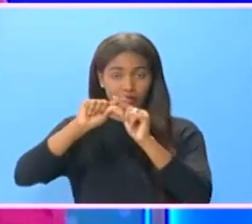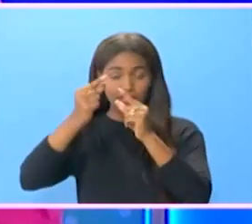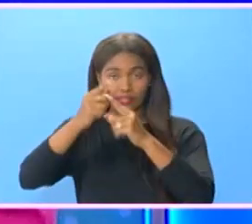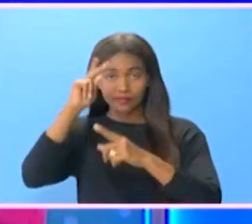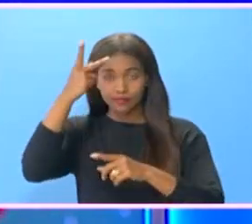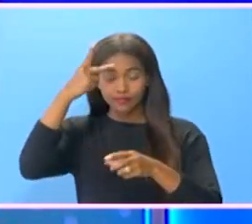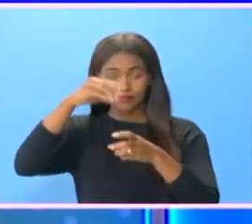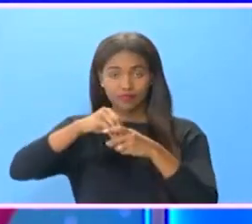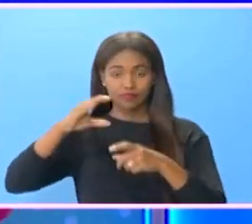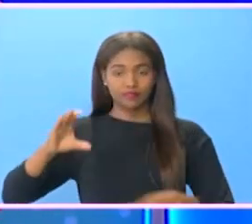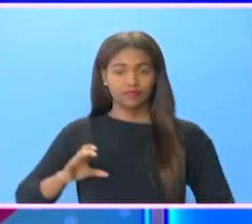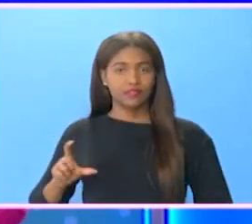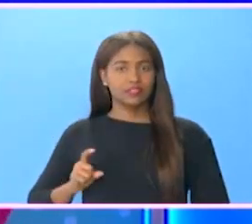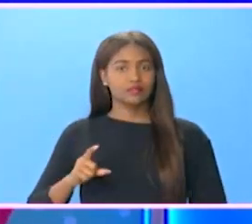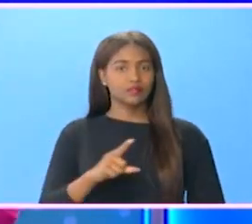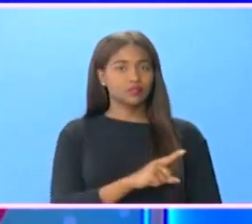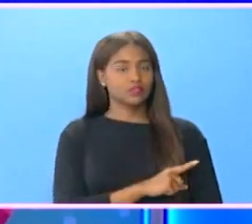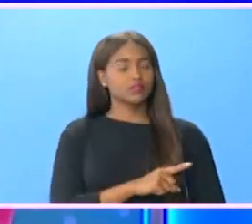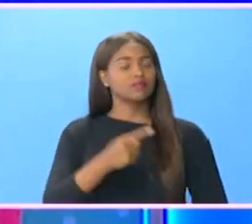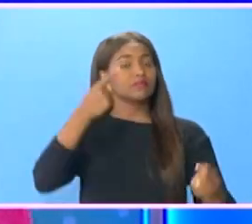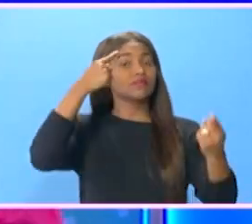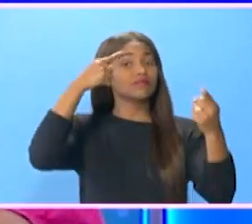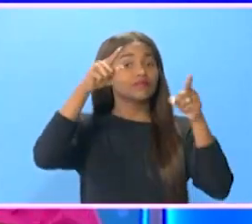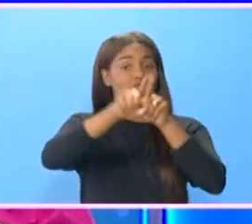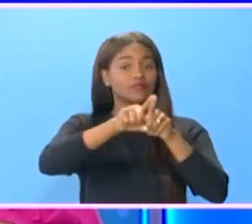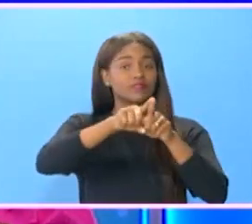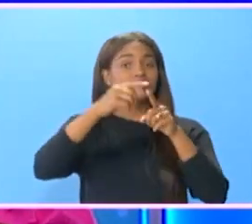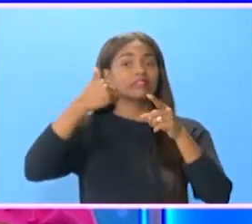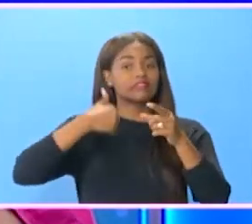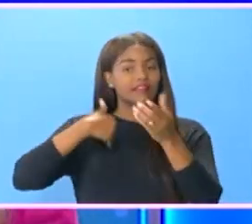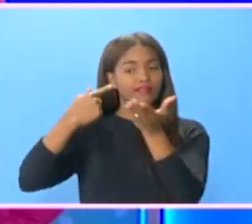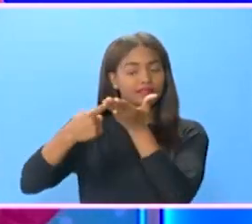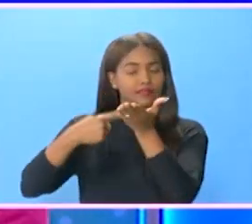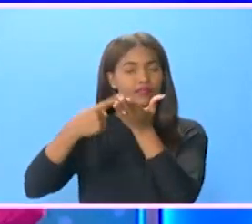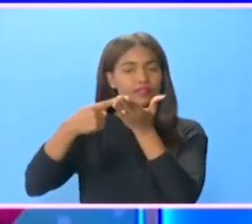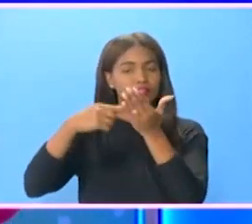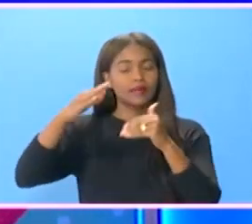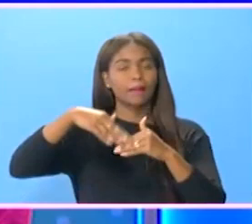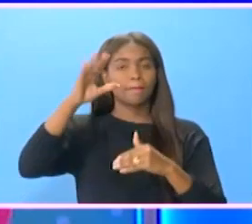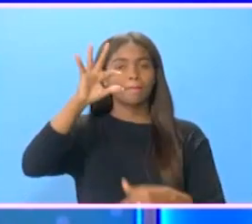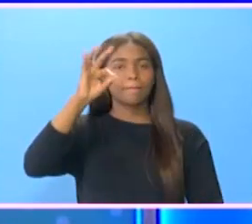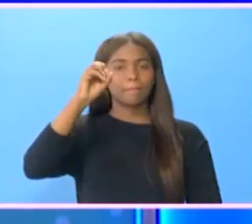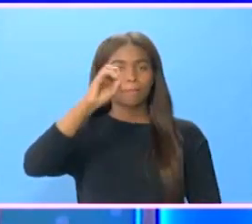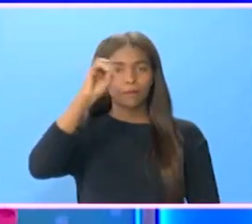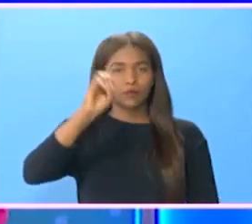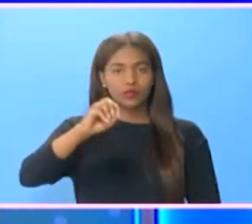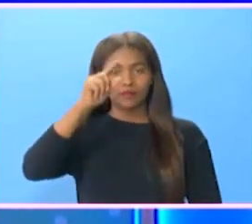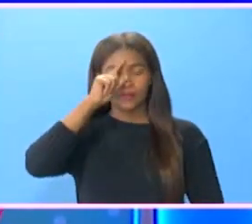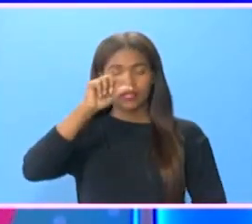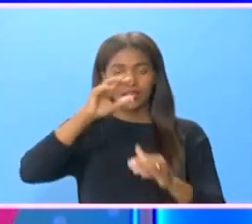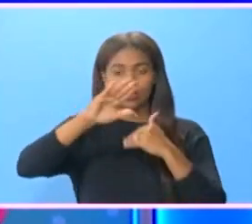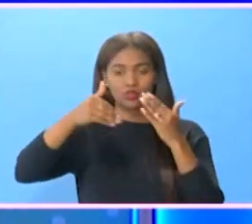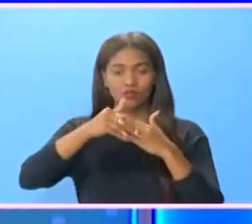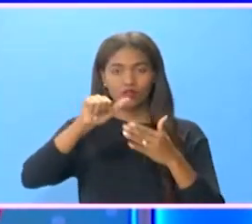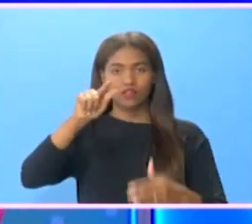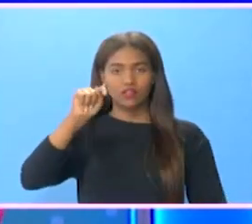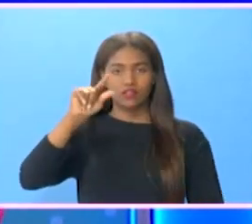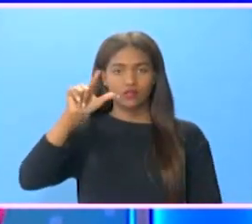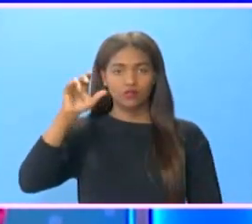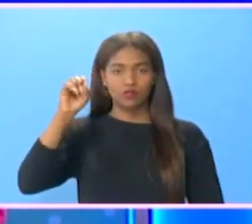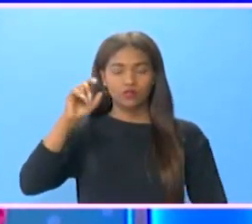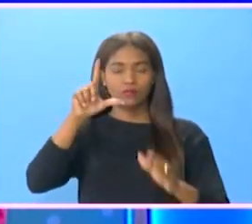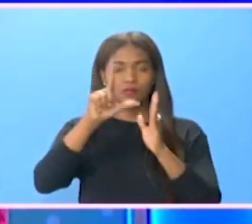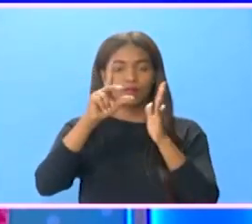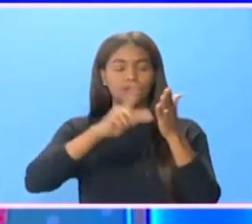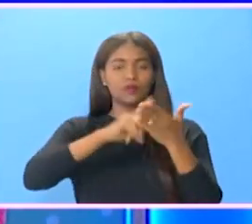Cámara de Diputados coinciden en que hay consenso en más del 90% de los artículos del proyecto de ley